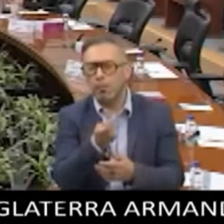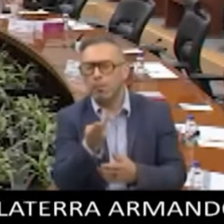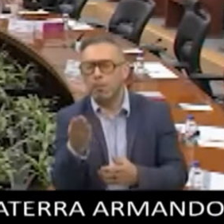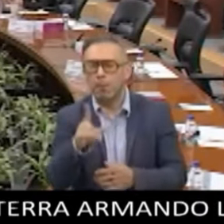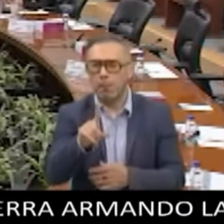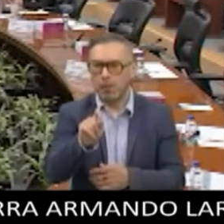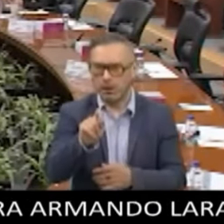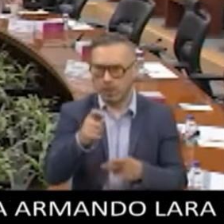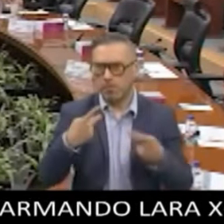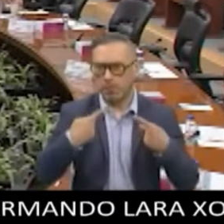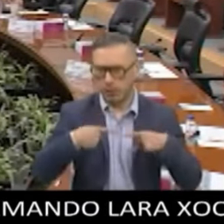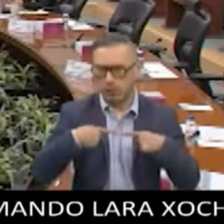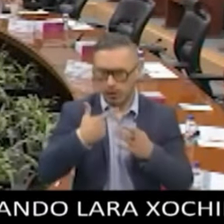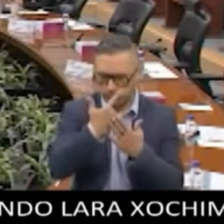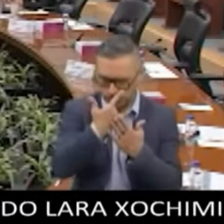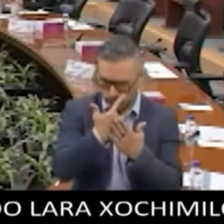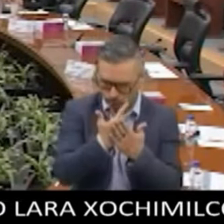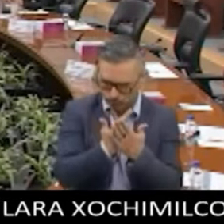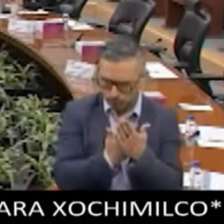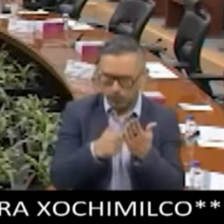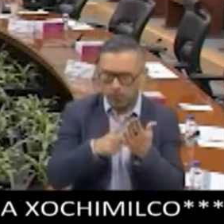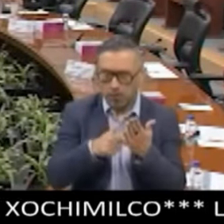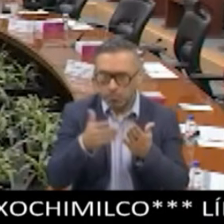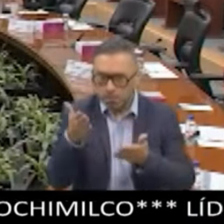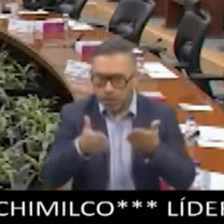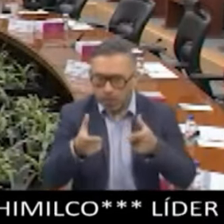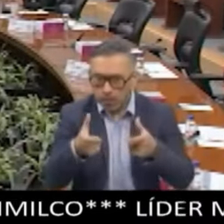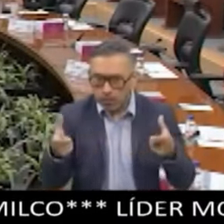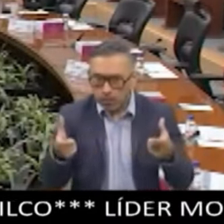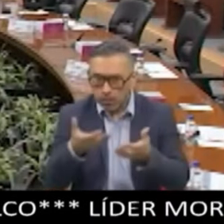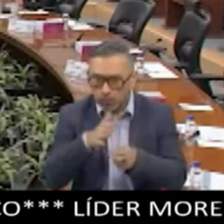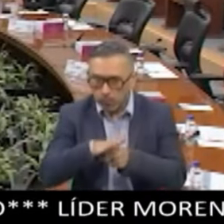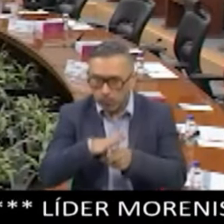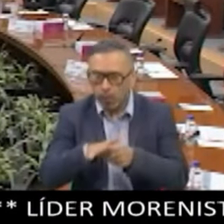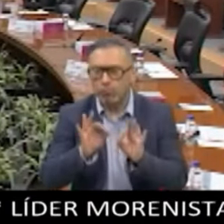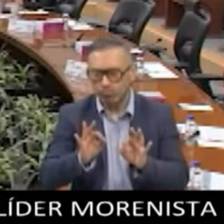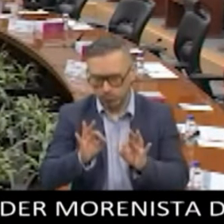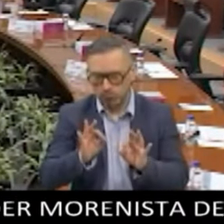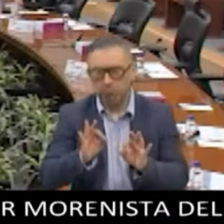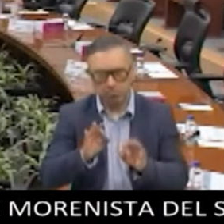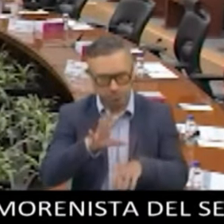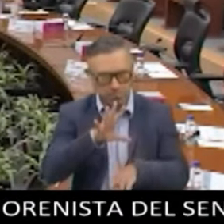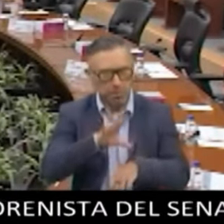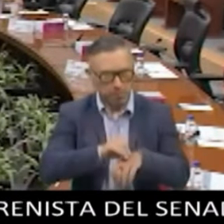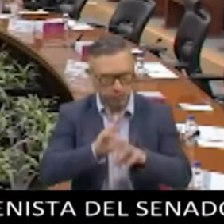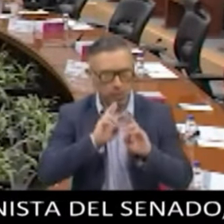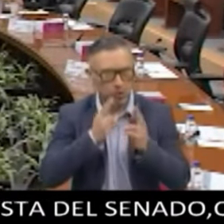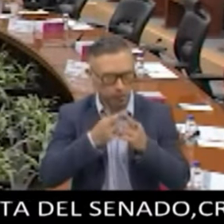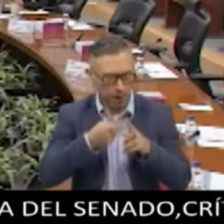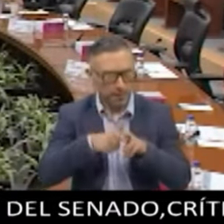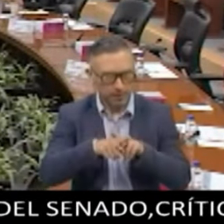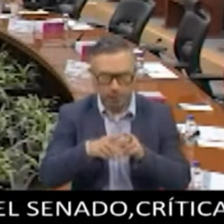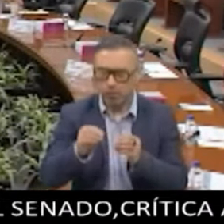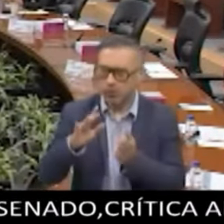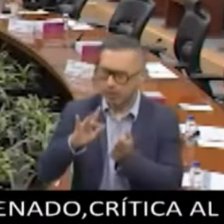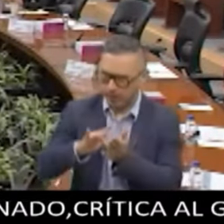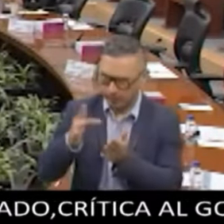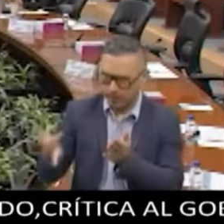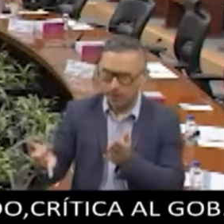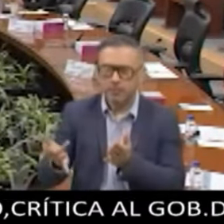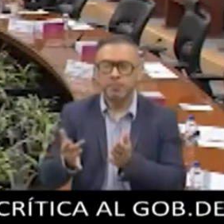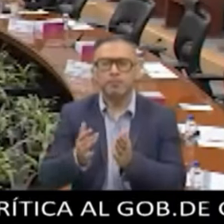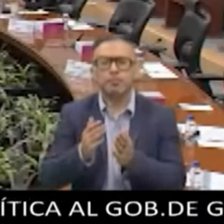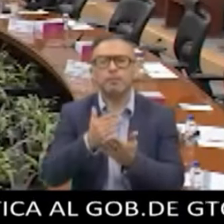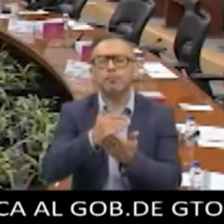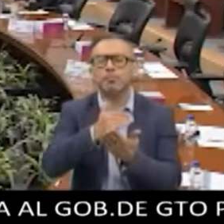general en los órganos delegacionales por lo tanto no es extraño debo de decir también con mucha con mucha tranquilidad